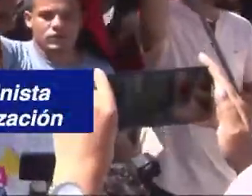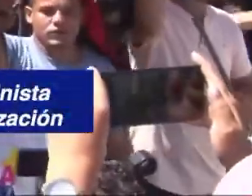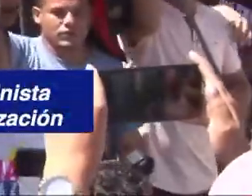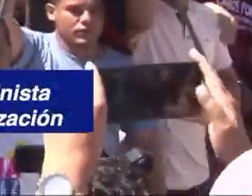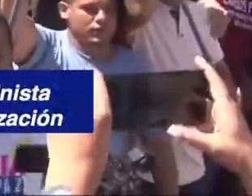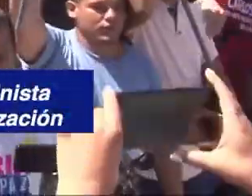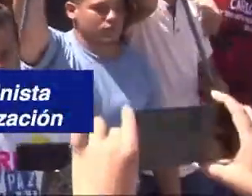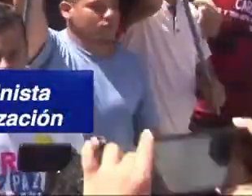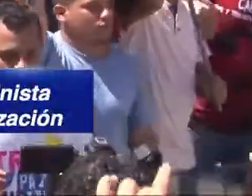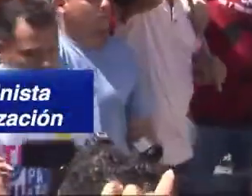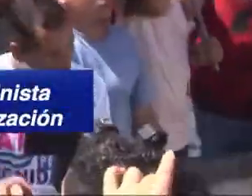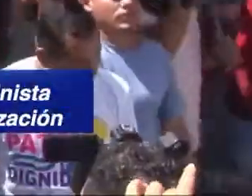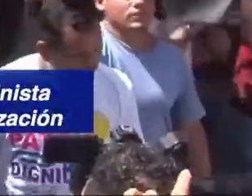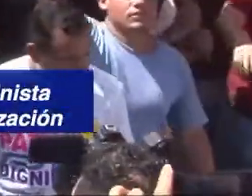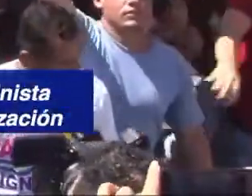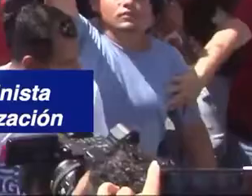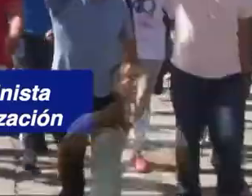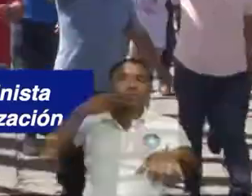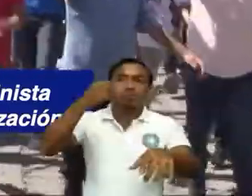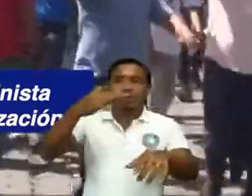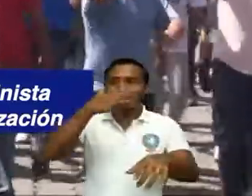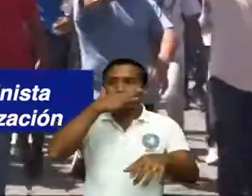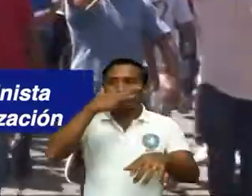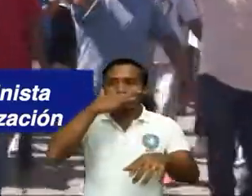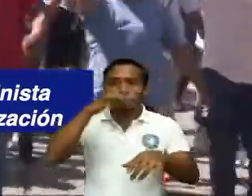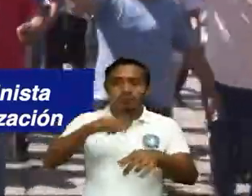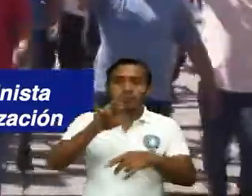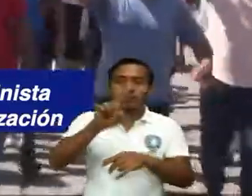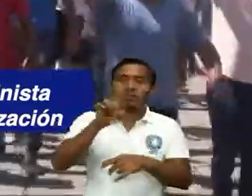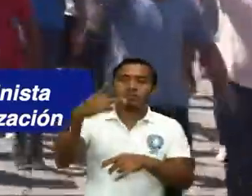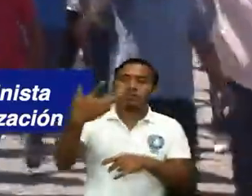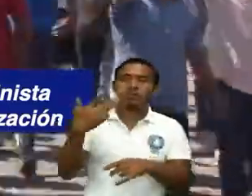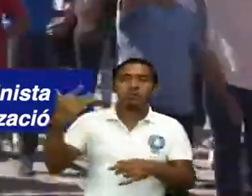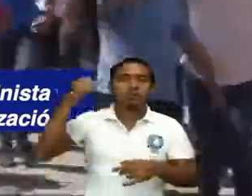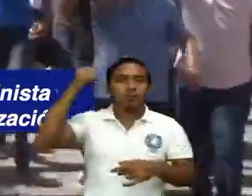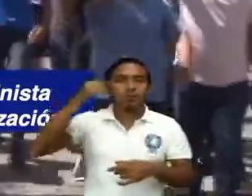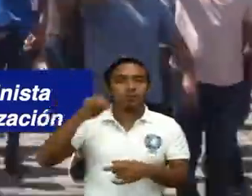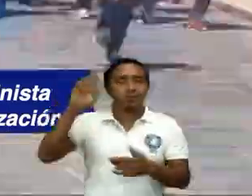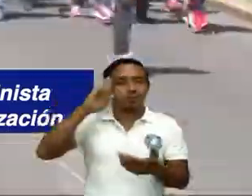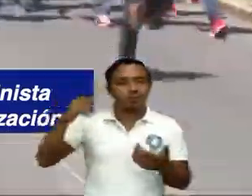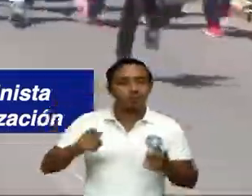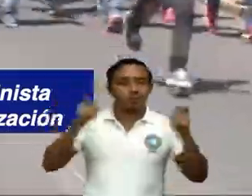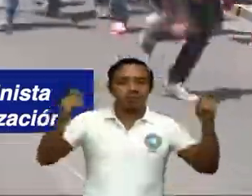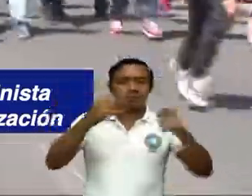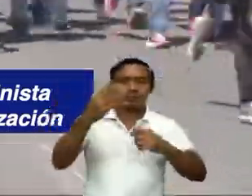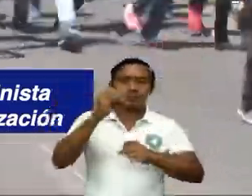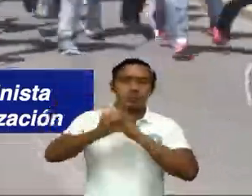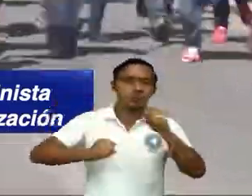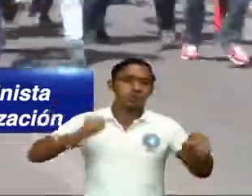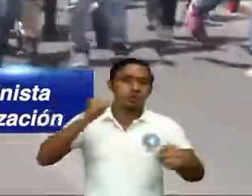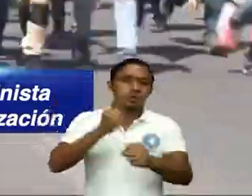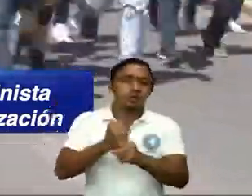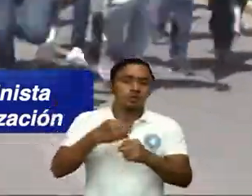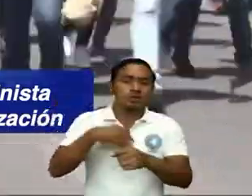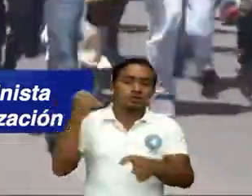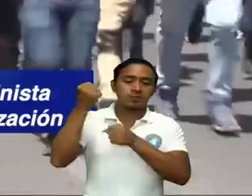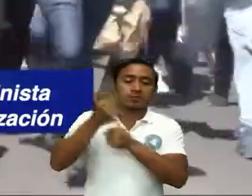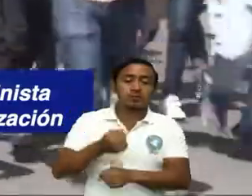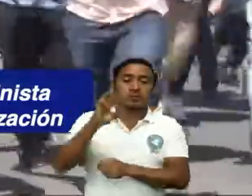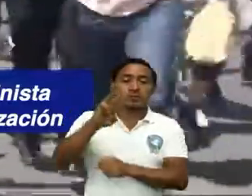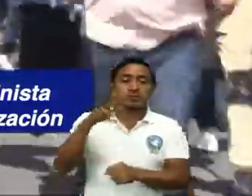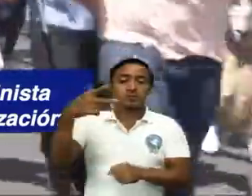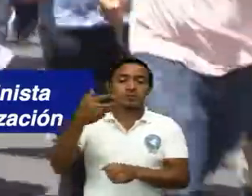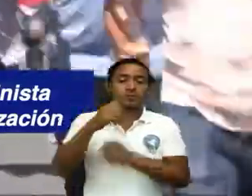Con una caminata Juventud Sandinista 19 de julio, celebra su 40 aniversario de fundación y el